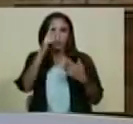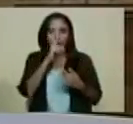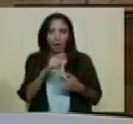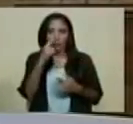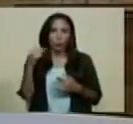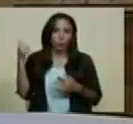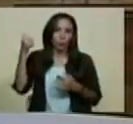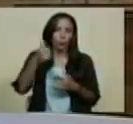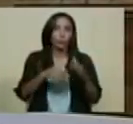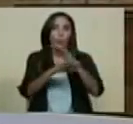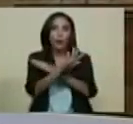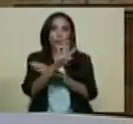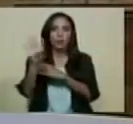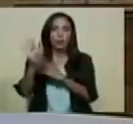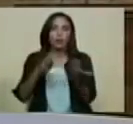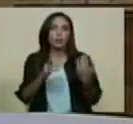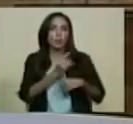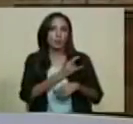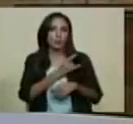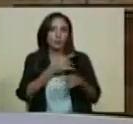44 universidades.